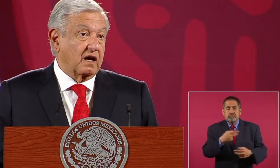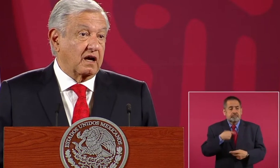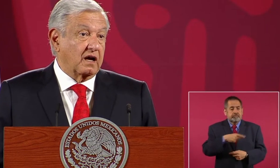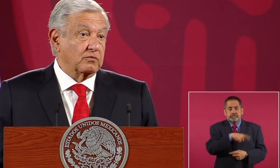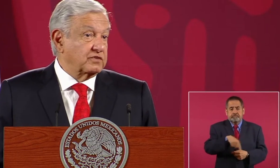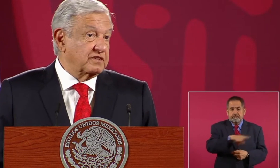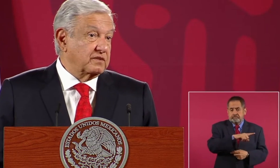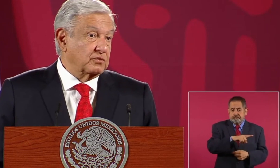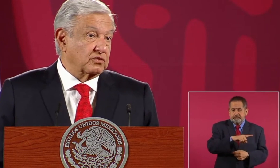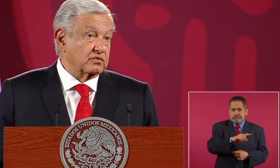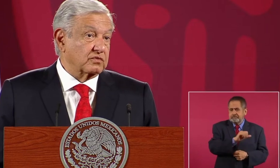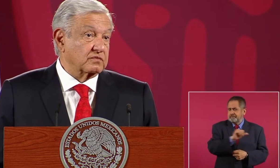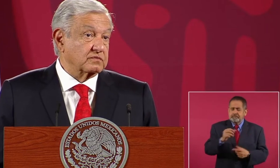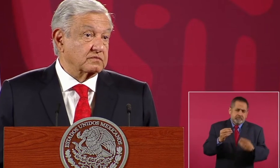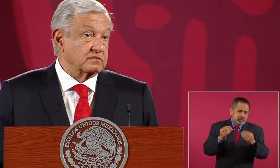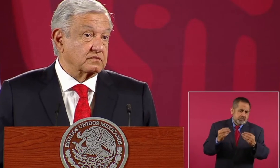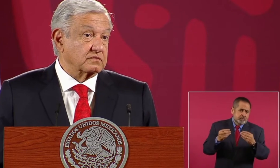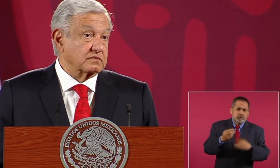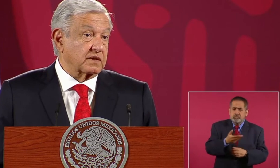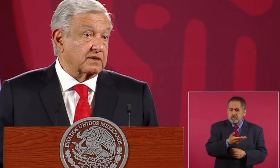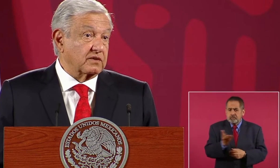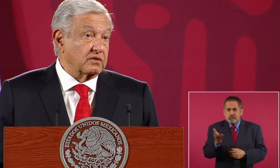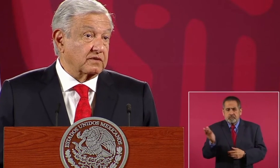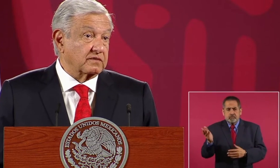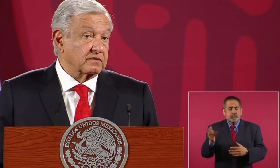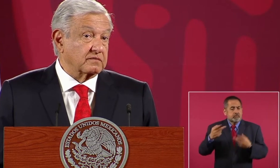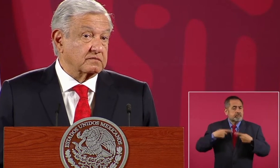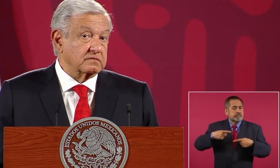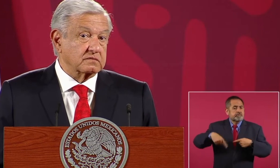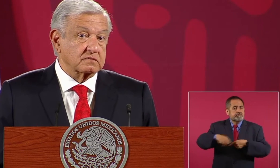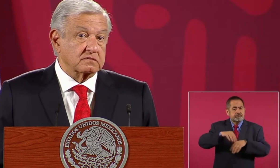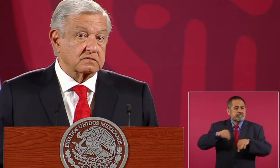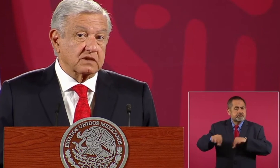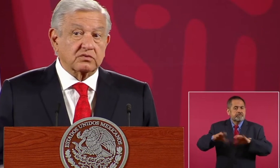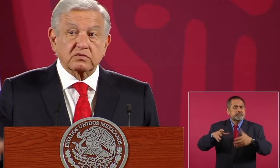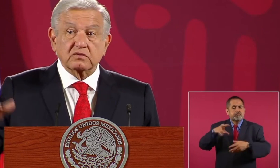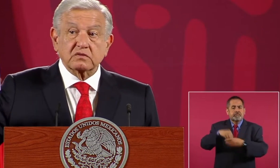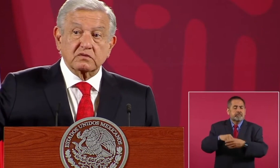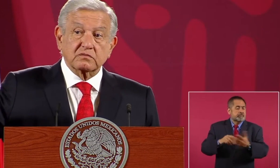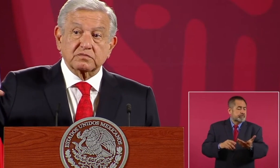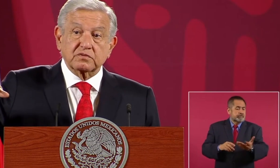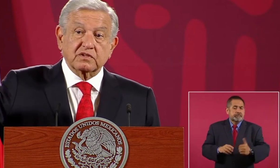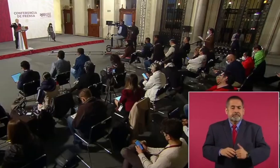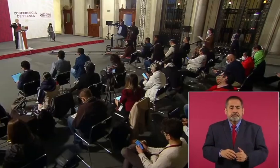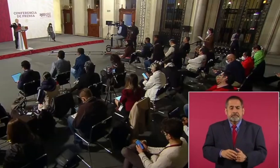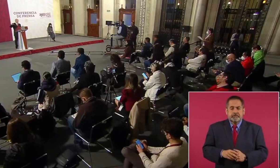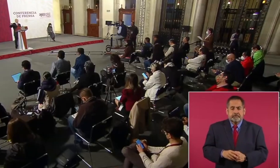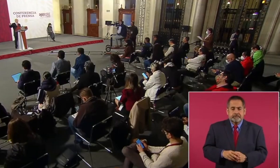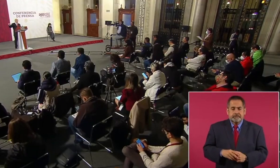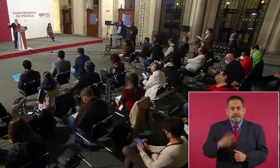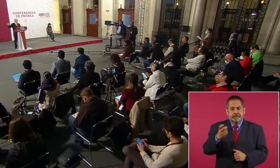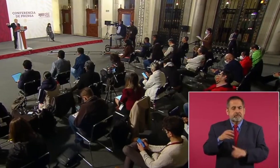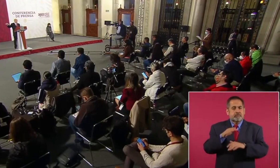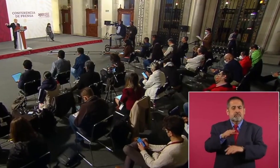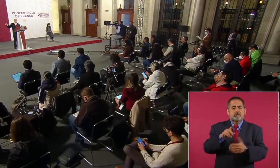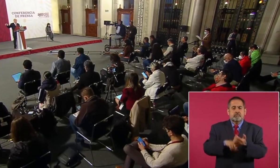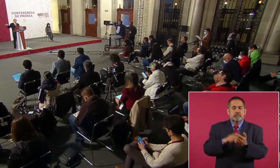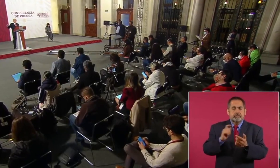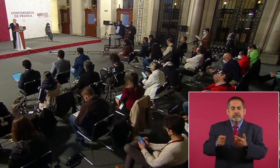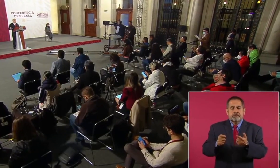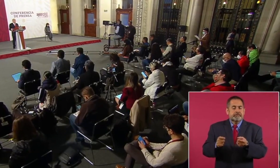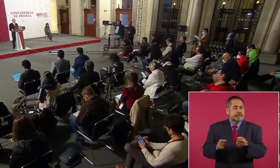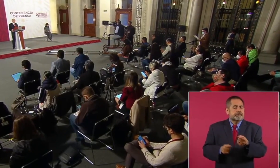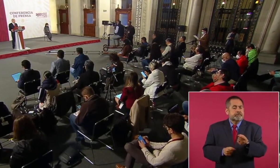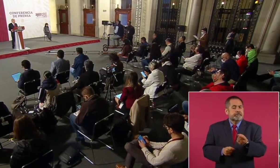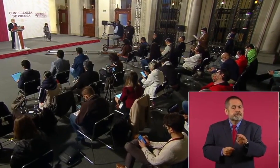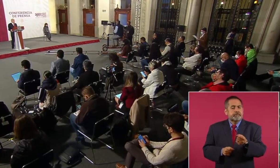que comentaba usted, Daniel, hace unos momentos, que la lengua, pues hay que primero entender lo que tiene